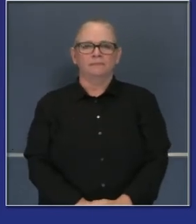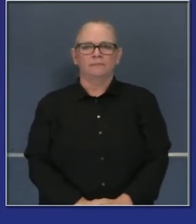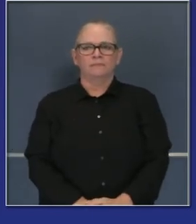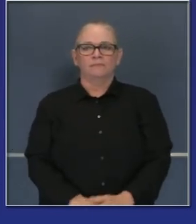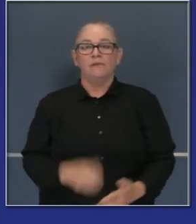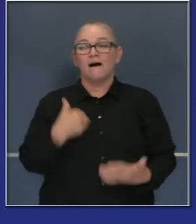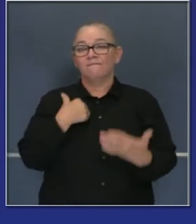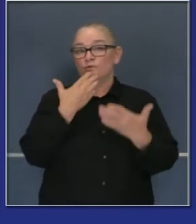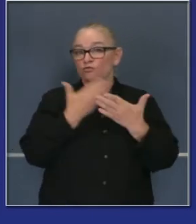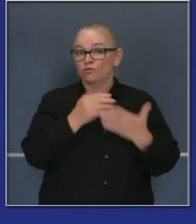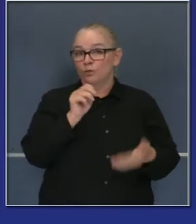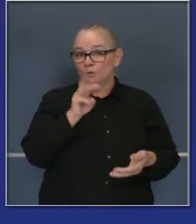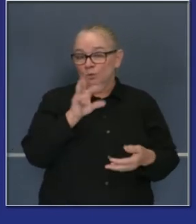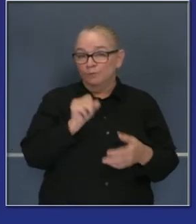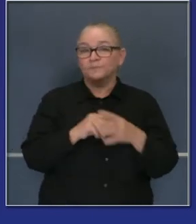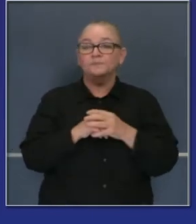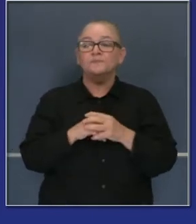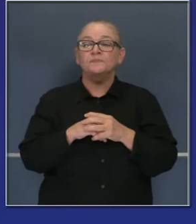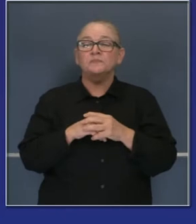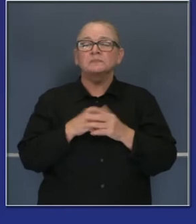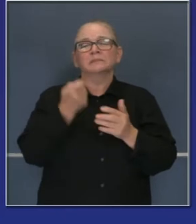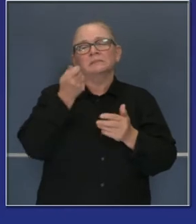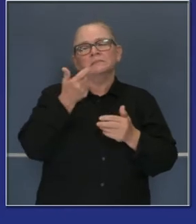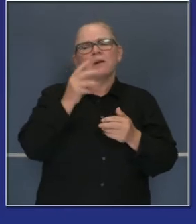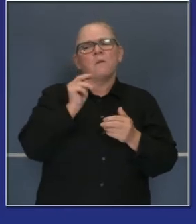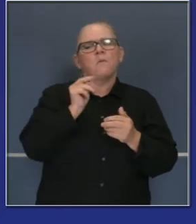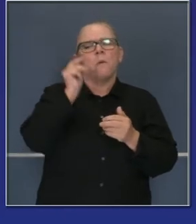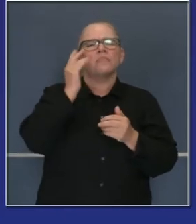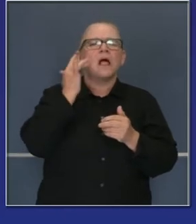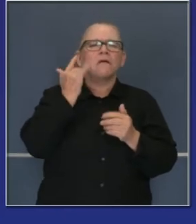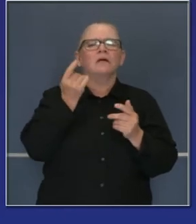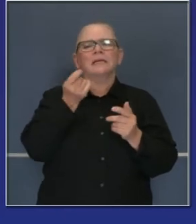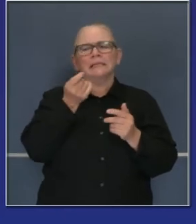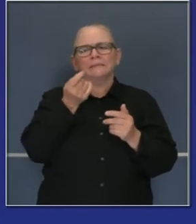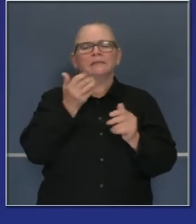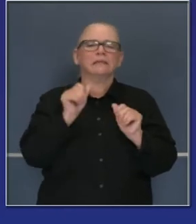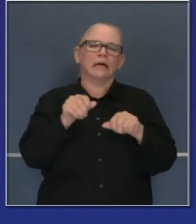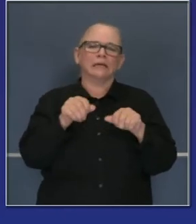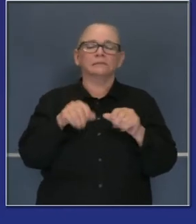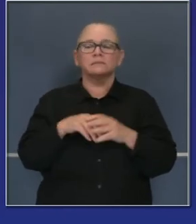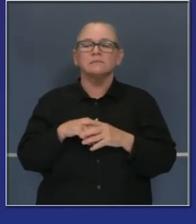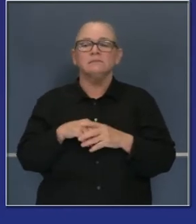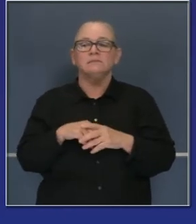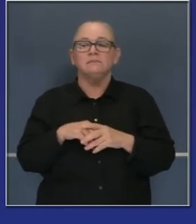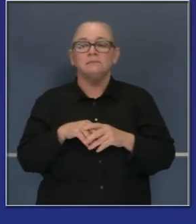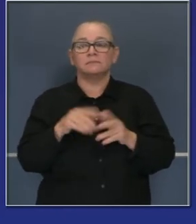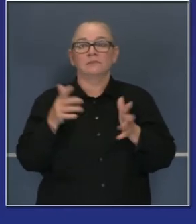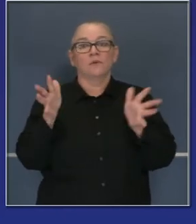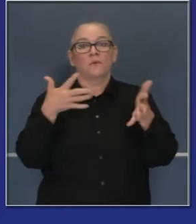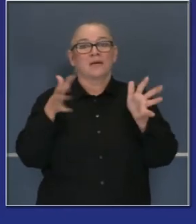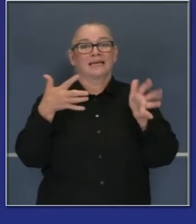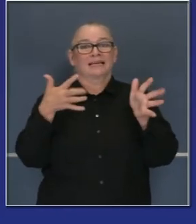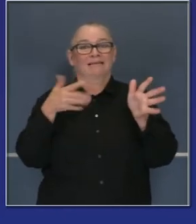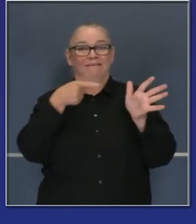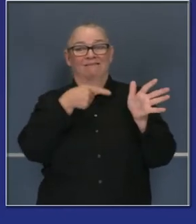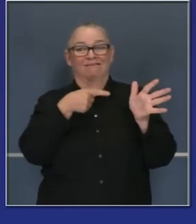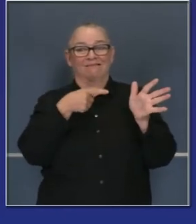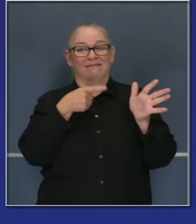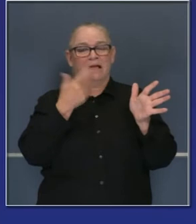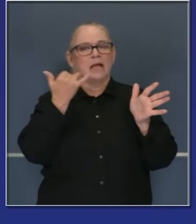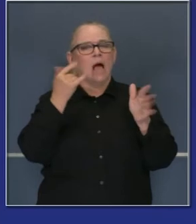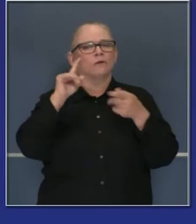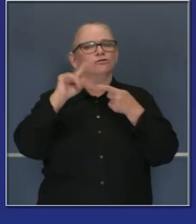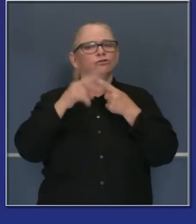pequeña bandera roja de condiciones difíciles en la parte norte del estado las condiciones del viento han sido